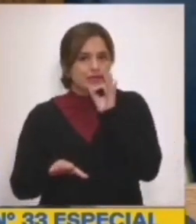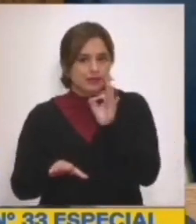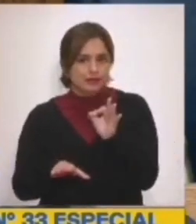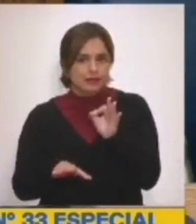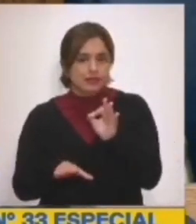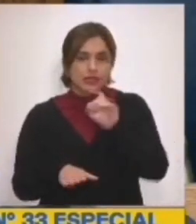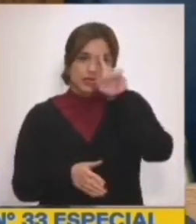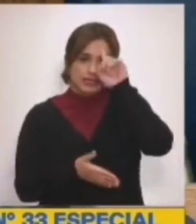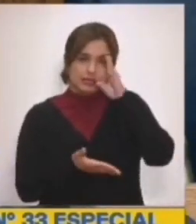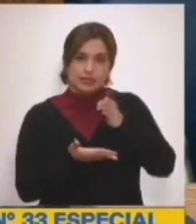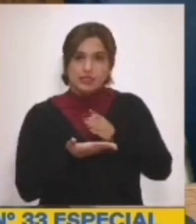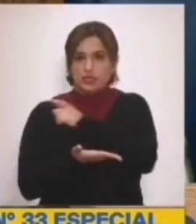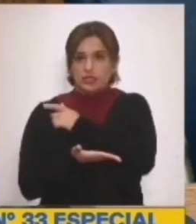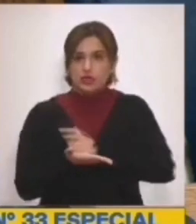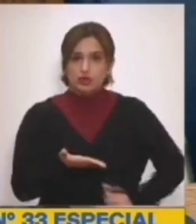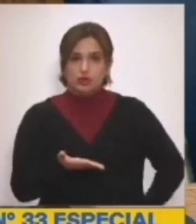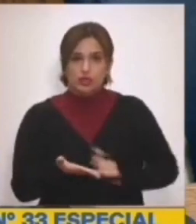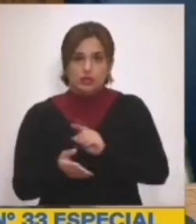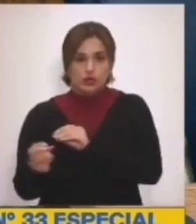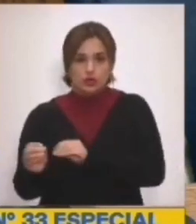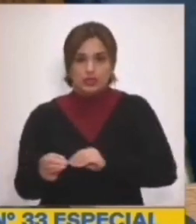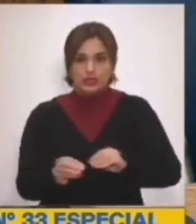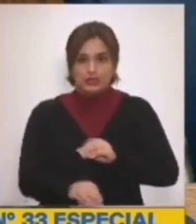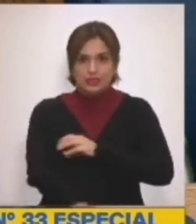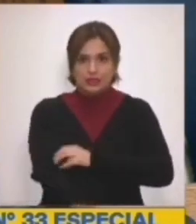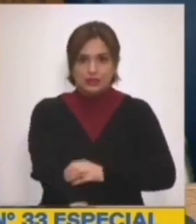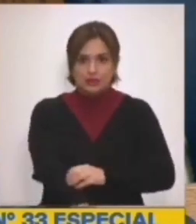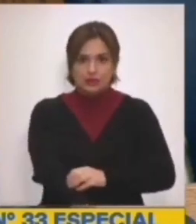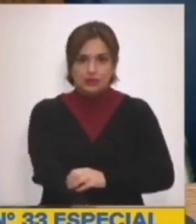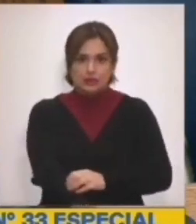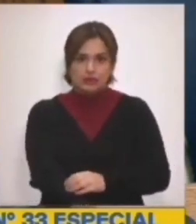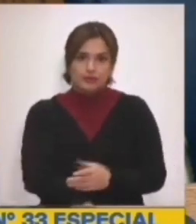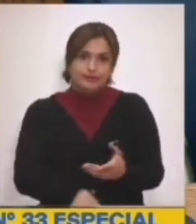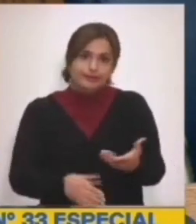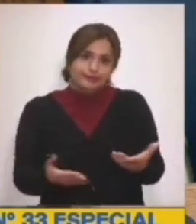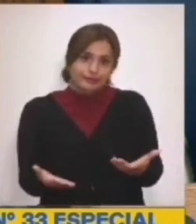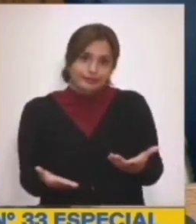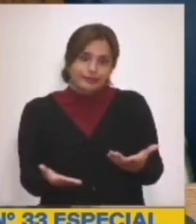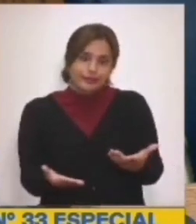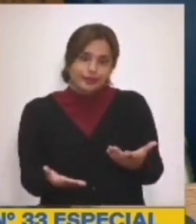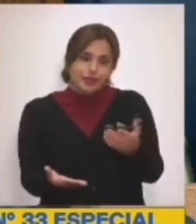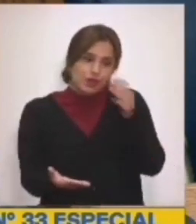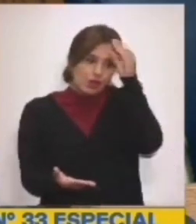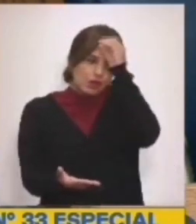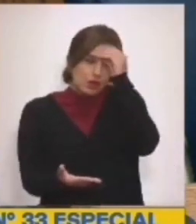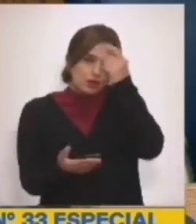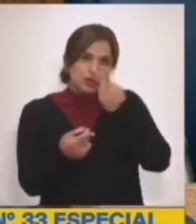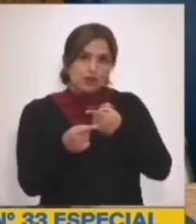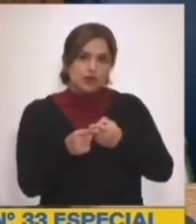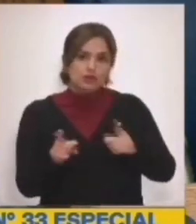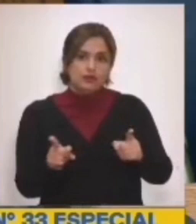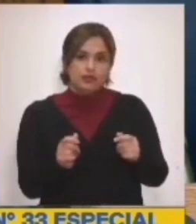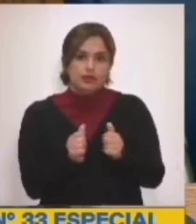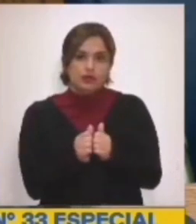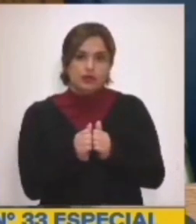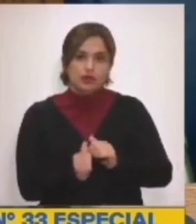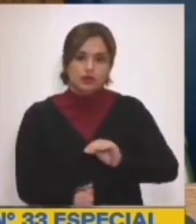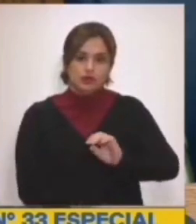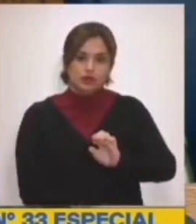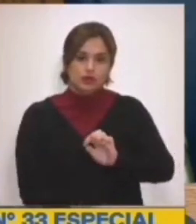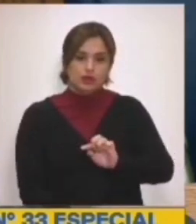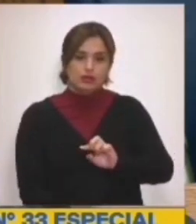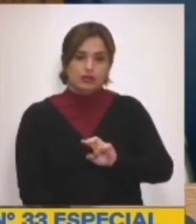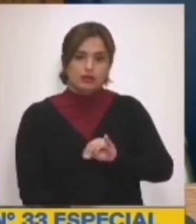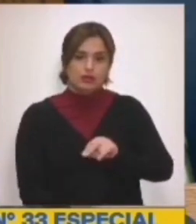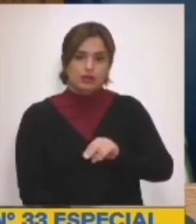si la decisión del gobierno es no extender el estado de excepción Aunque yo discrepo de mi colega Espinoza en términos